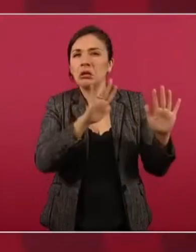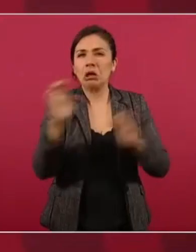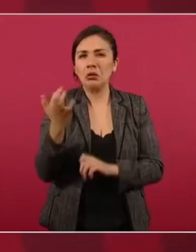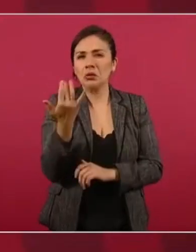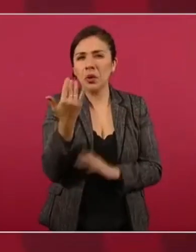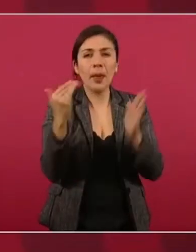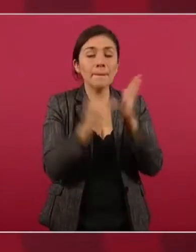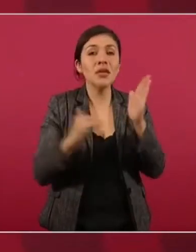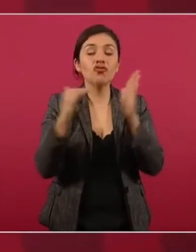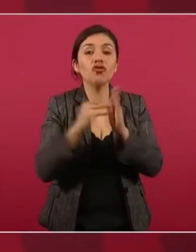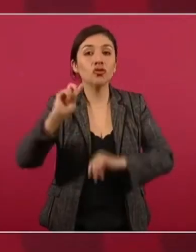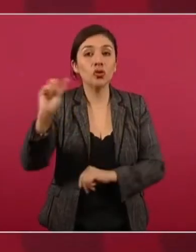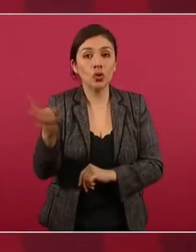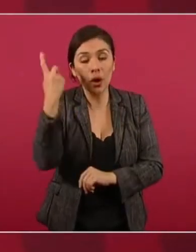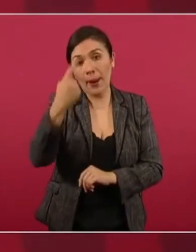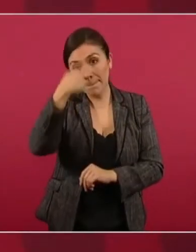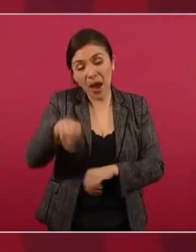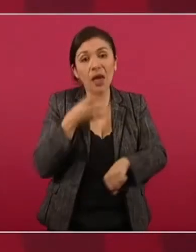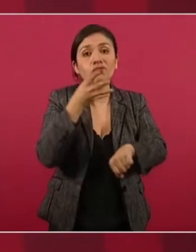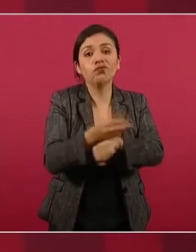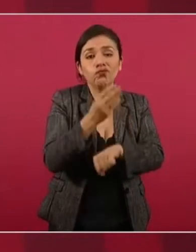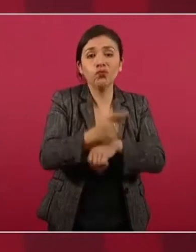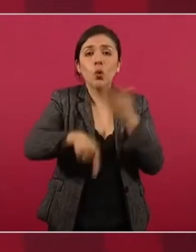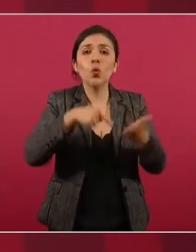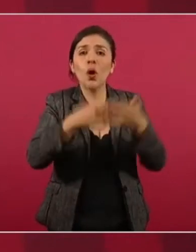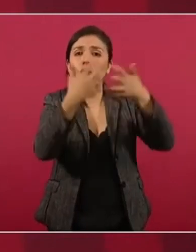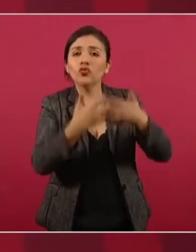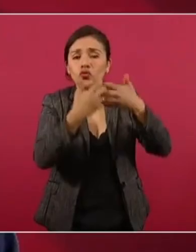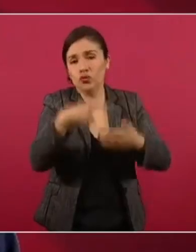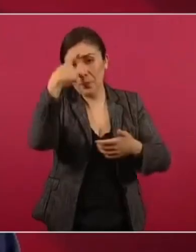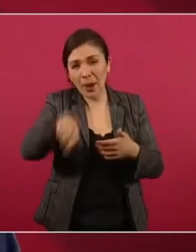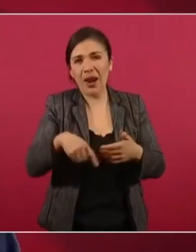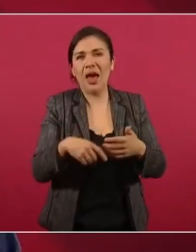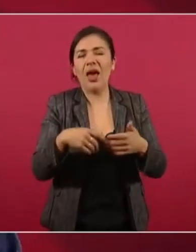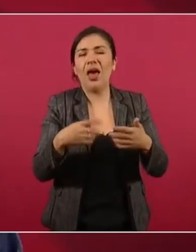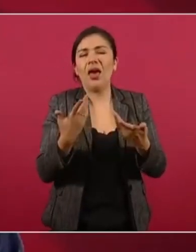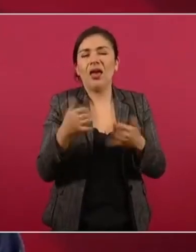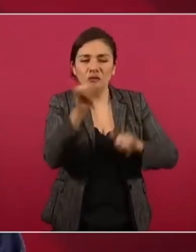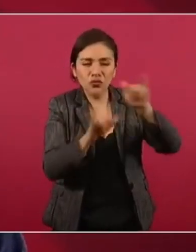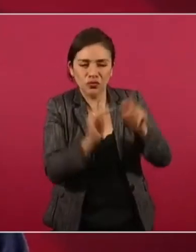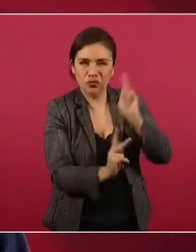550 millones de dólares para rehabilitar plantas de fertilizantes nuestras.